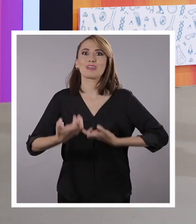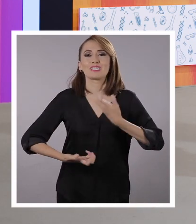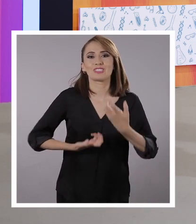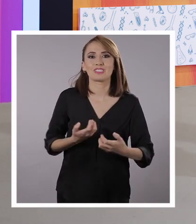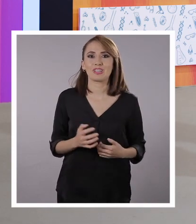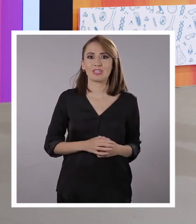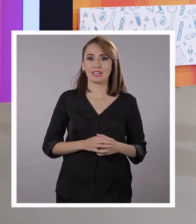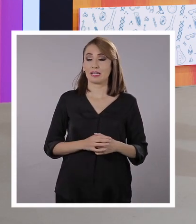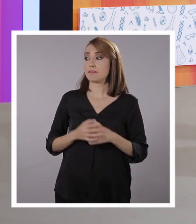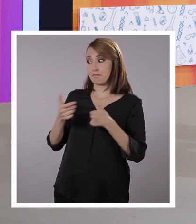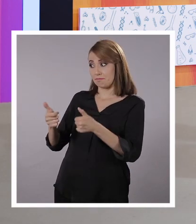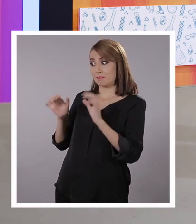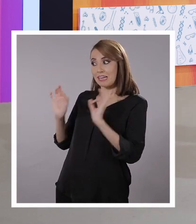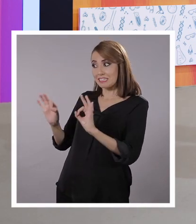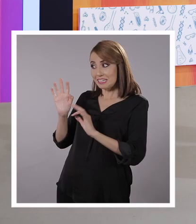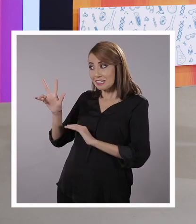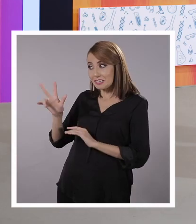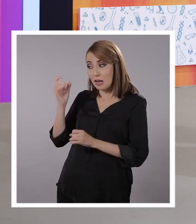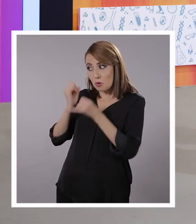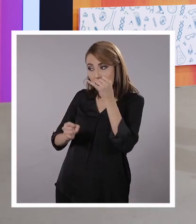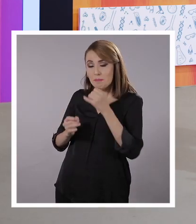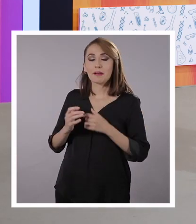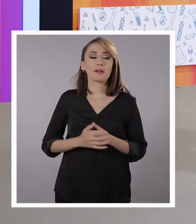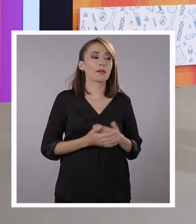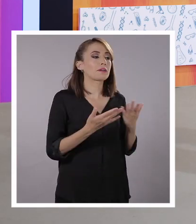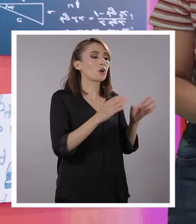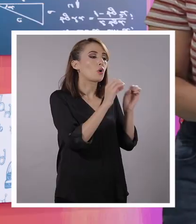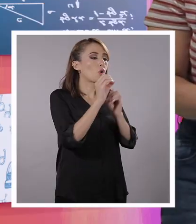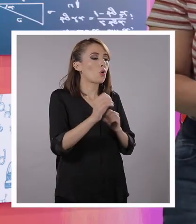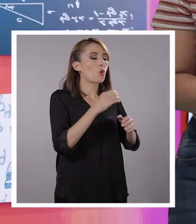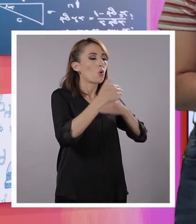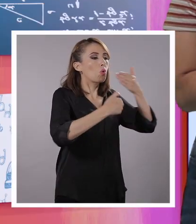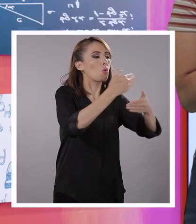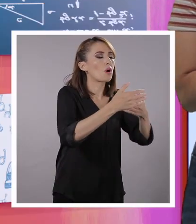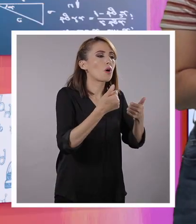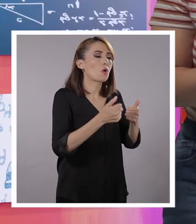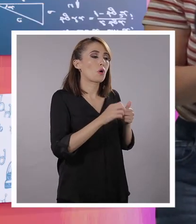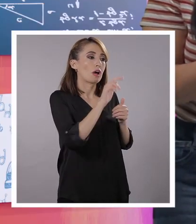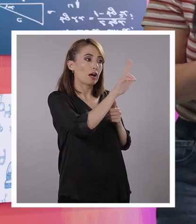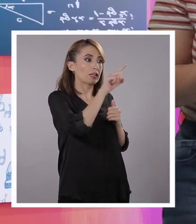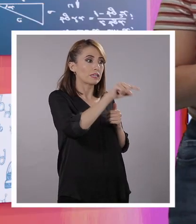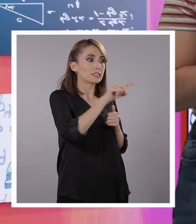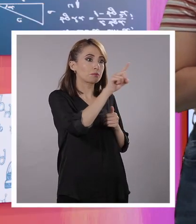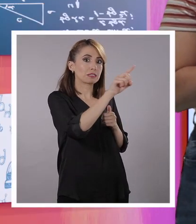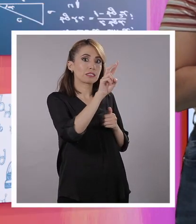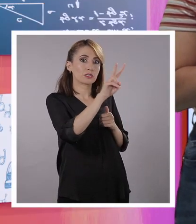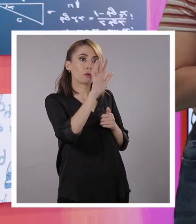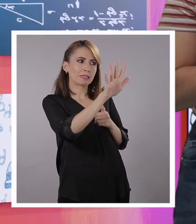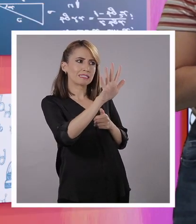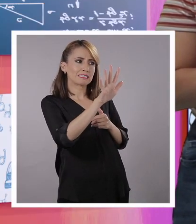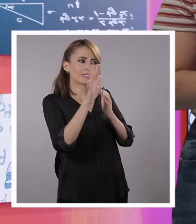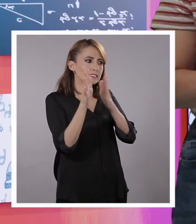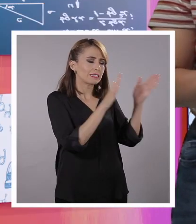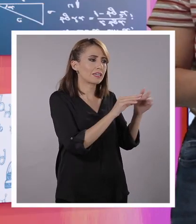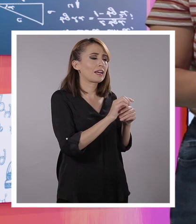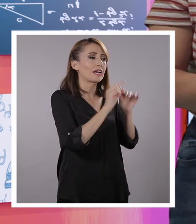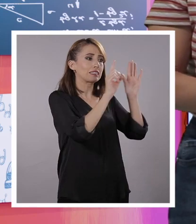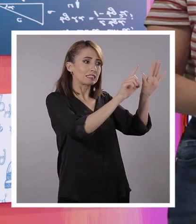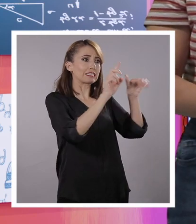emocional. ¿Estás lista para la tercera? Sí. ¡Correcto! La sucesión es...